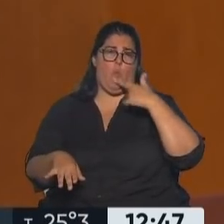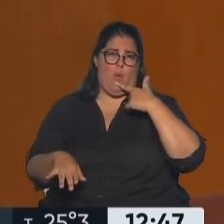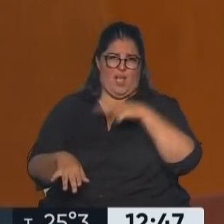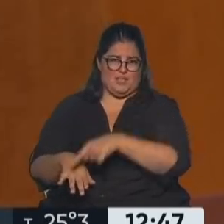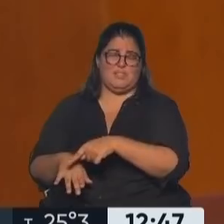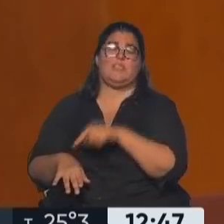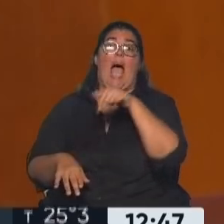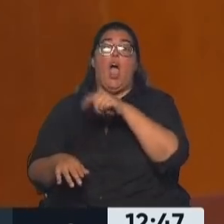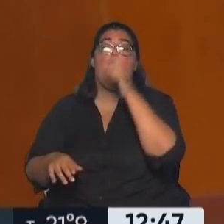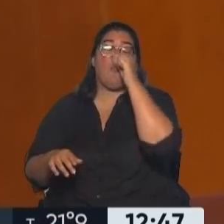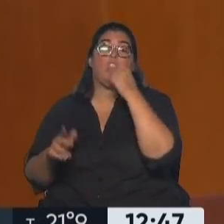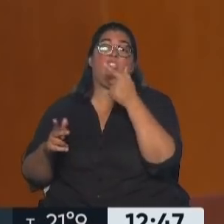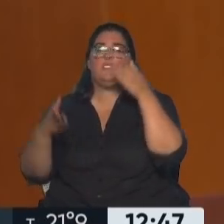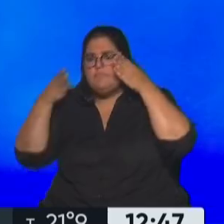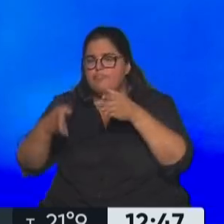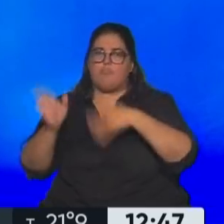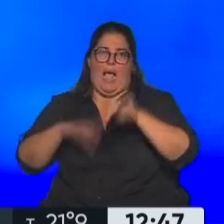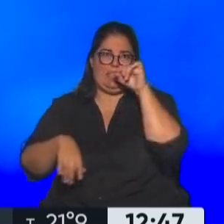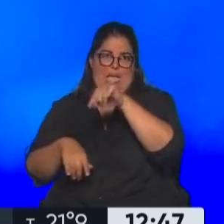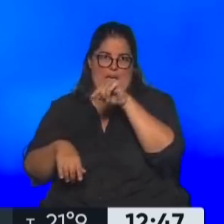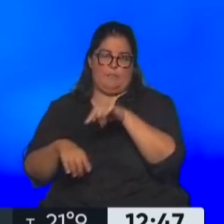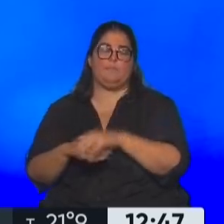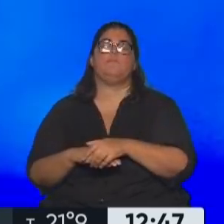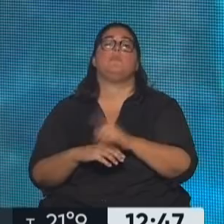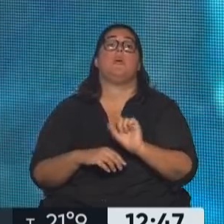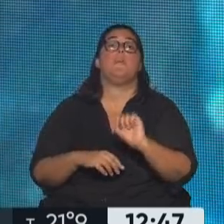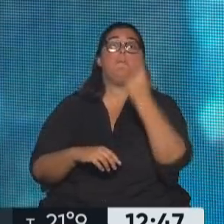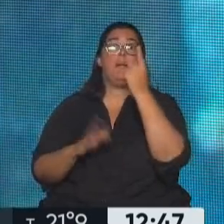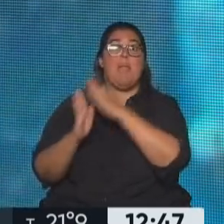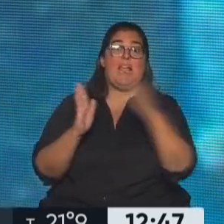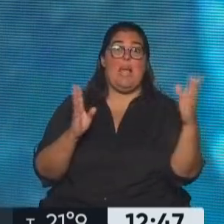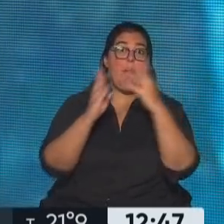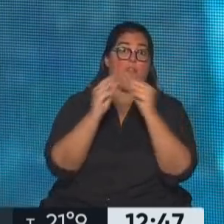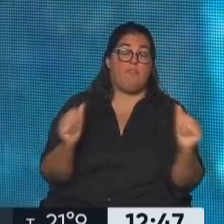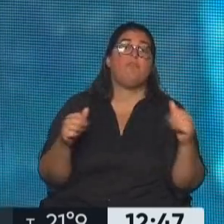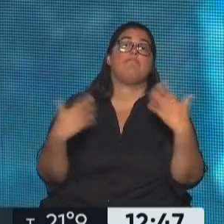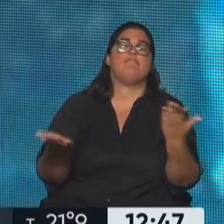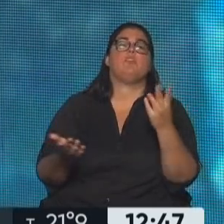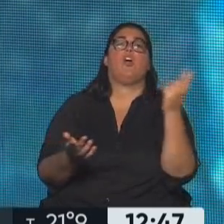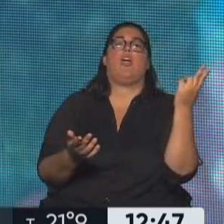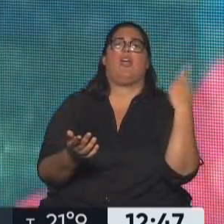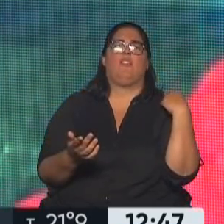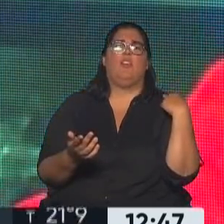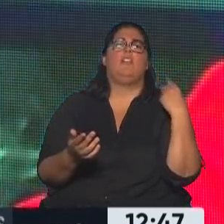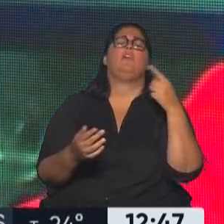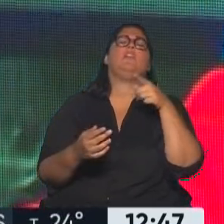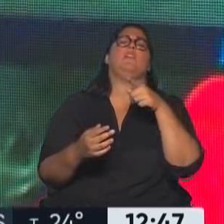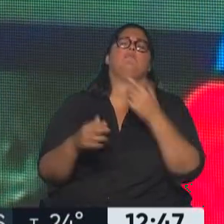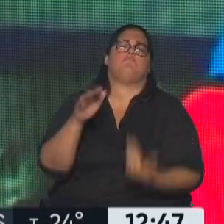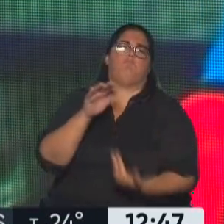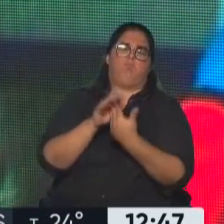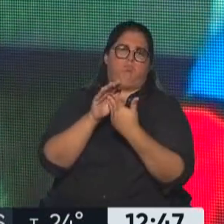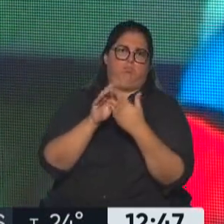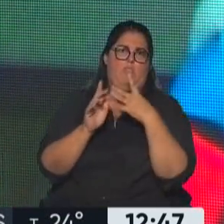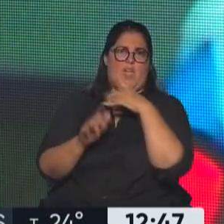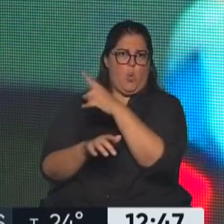que va a focalizar sus ataques. Bien, primera etapa concluida. De esta manera, los jefes, los altos mandos de las Fuerzas Armadas de